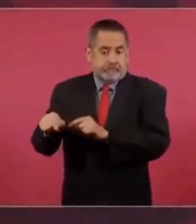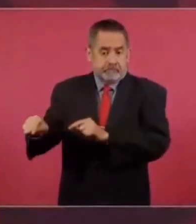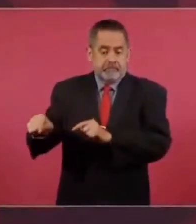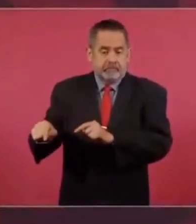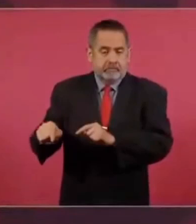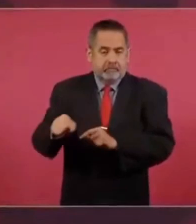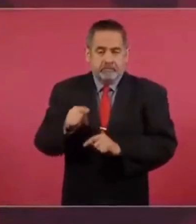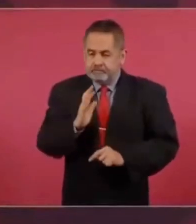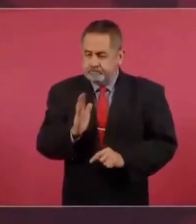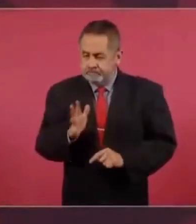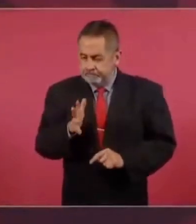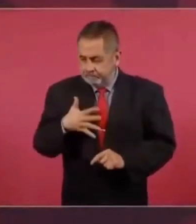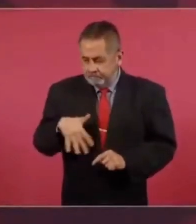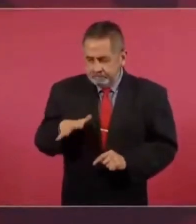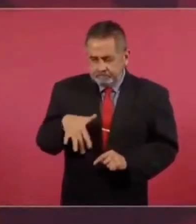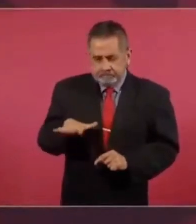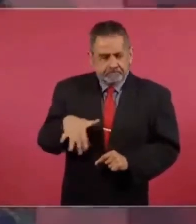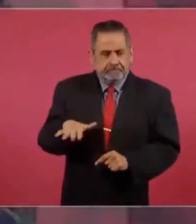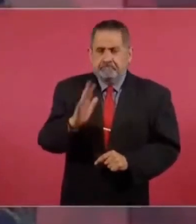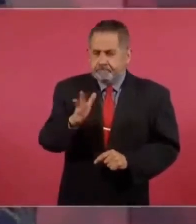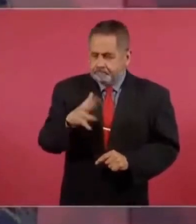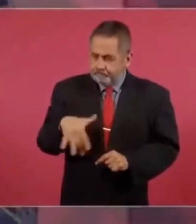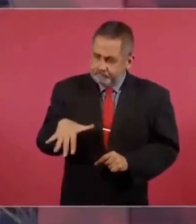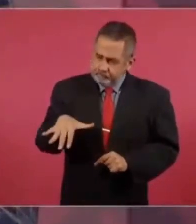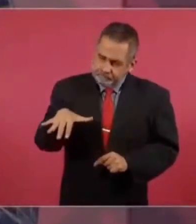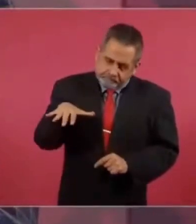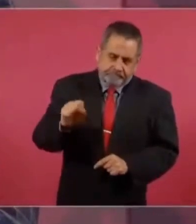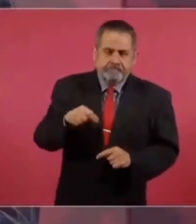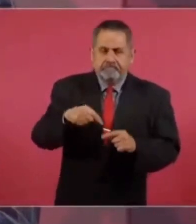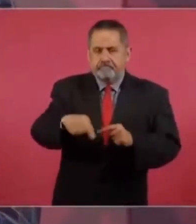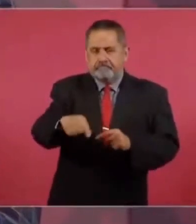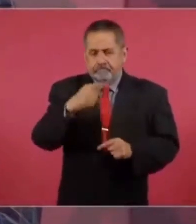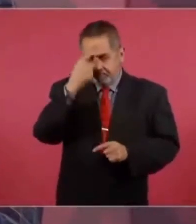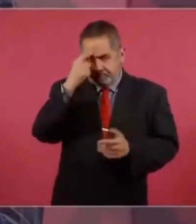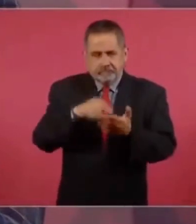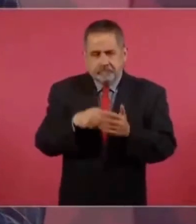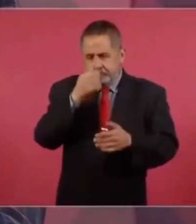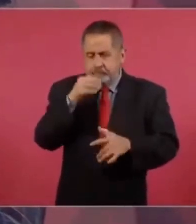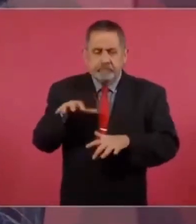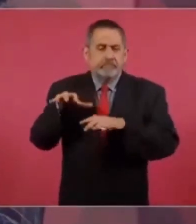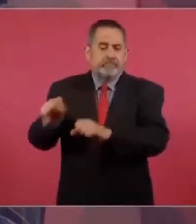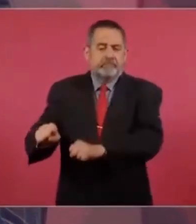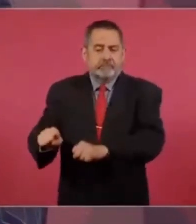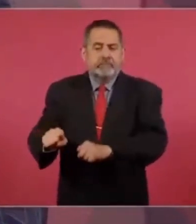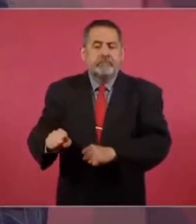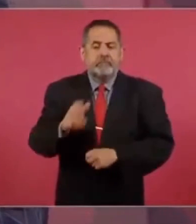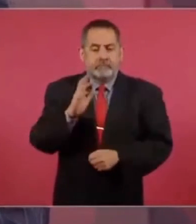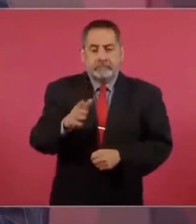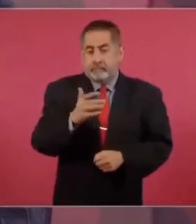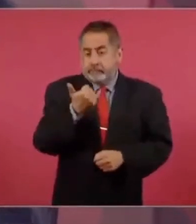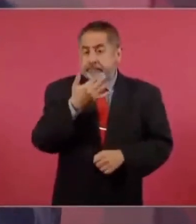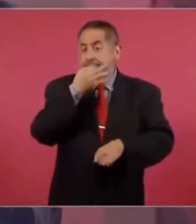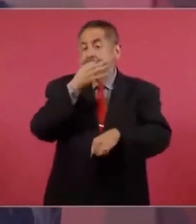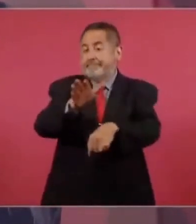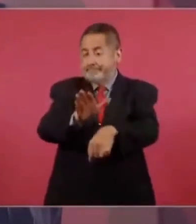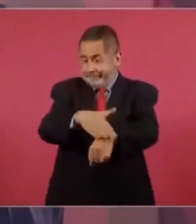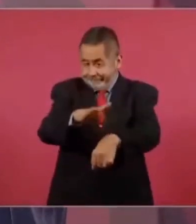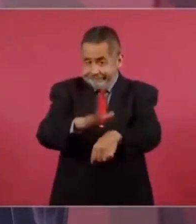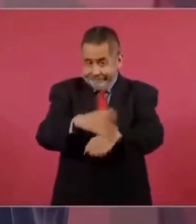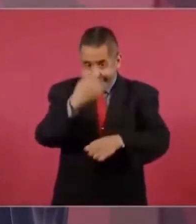ya se le está buscando. Yo espero que se le detenga y además le hago un llamado